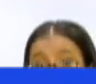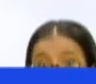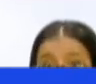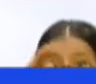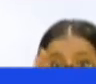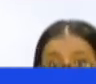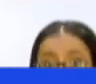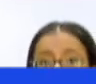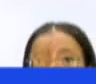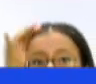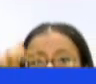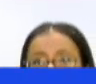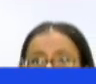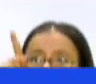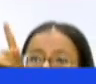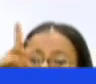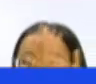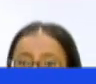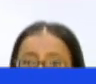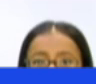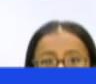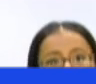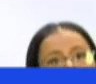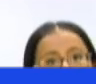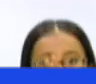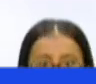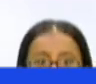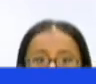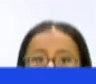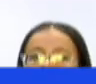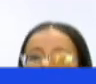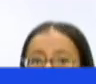la justicia de los Estados Unidos con el número